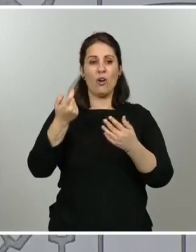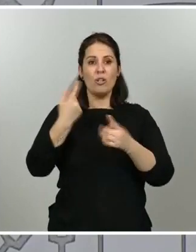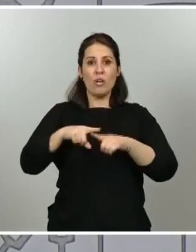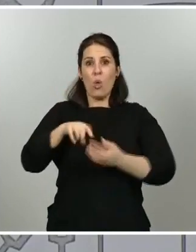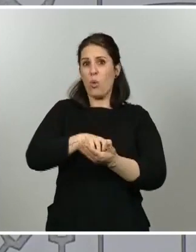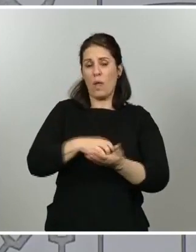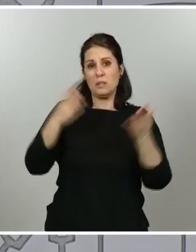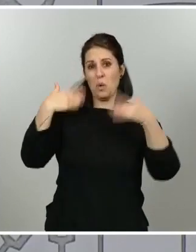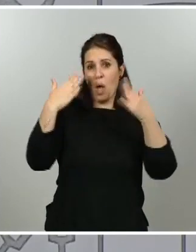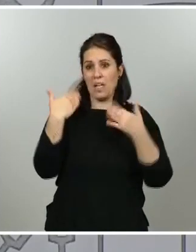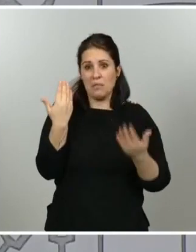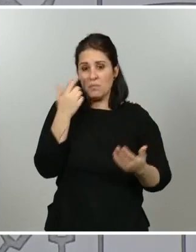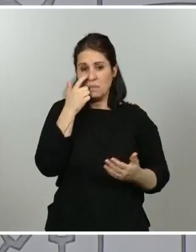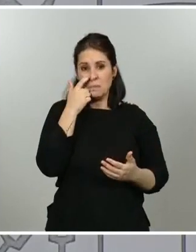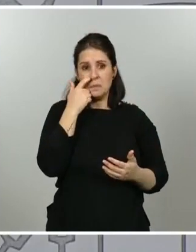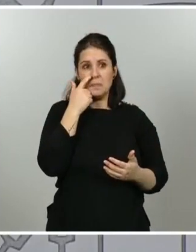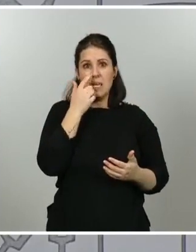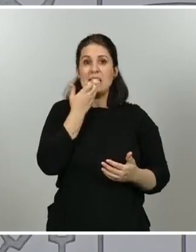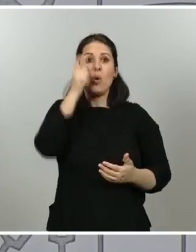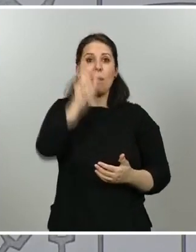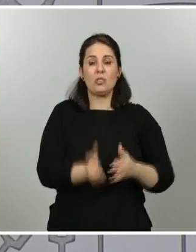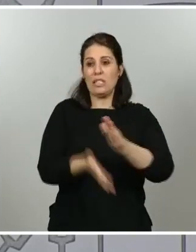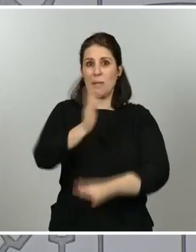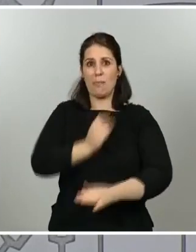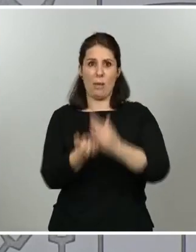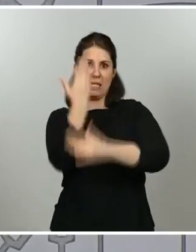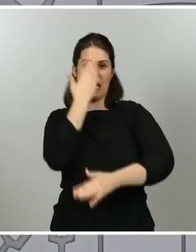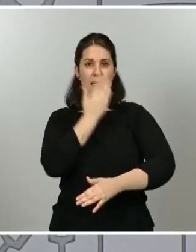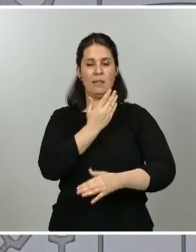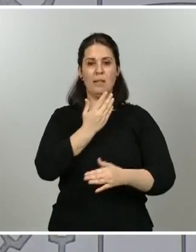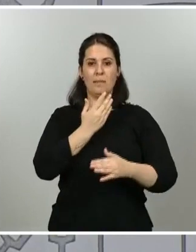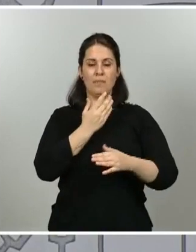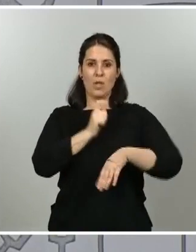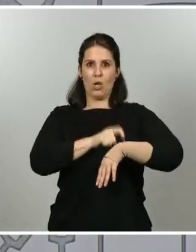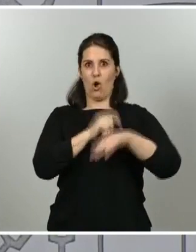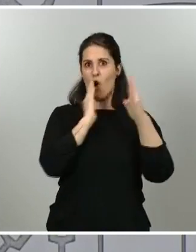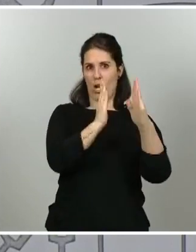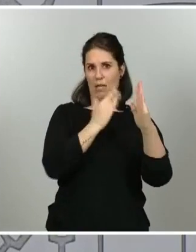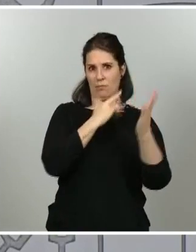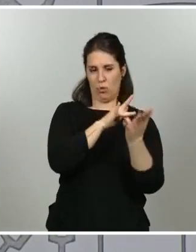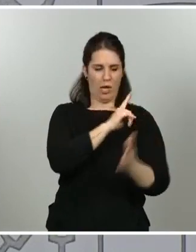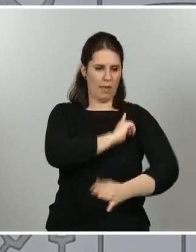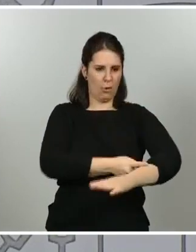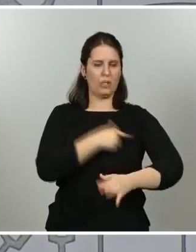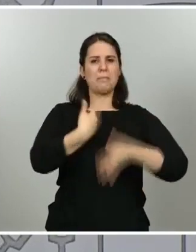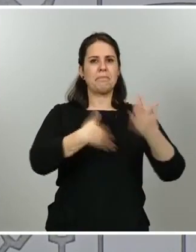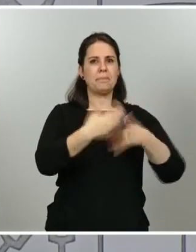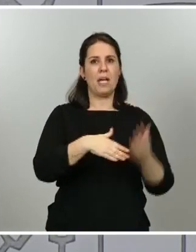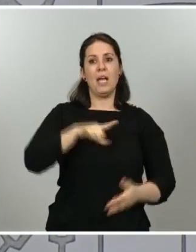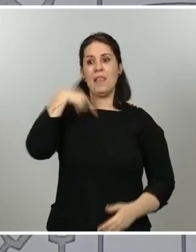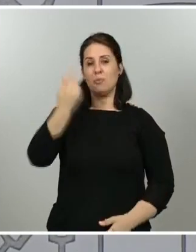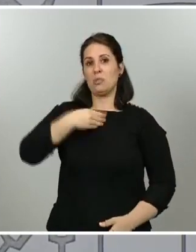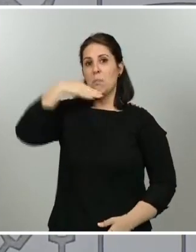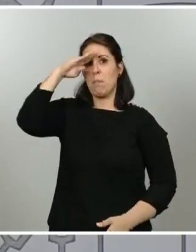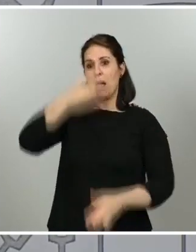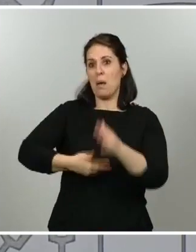algún problema, pero si una persona sale a hacer deporte por la mañana en la franja horaria que le corresponde y luego es el padre que va a dar el paseo con su niño,